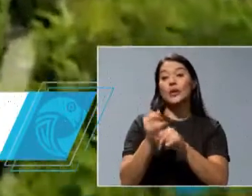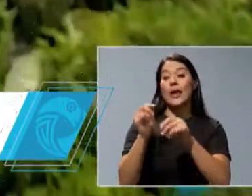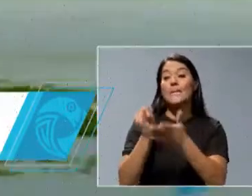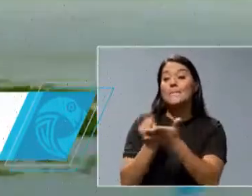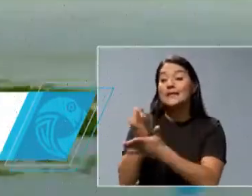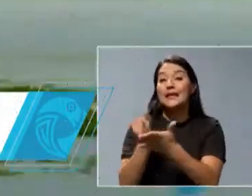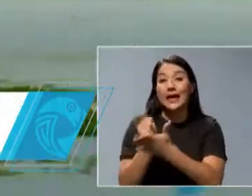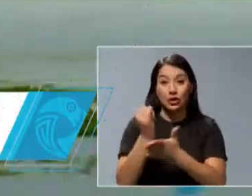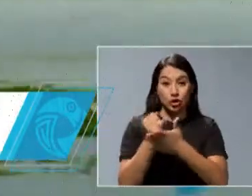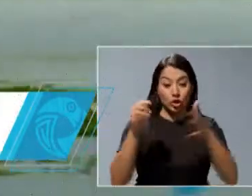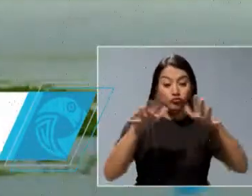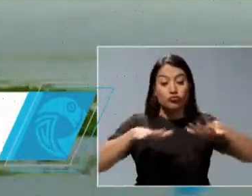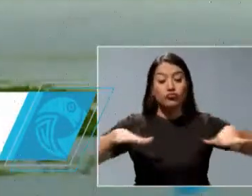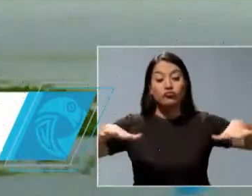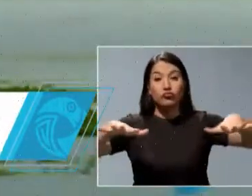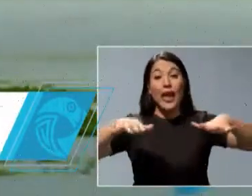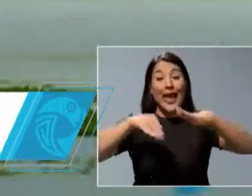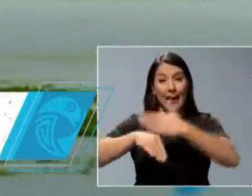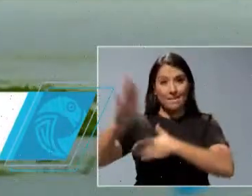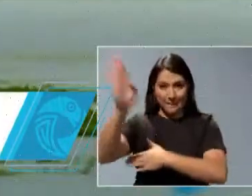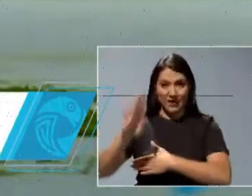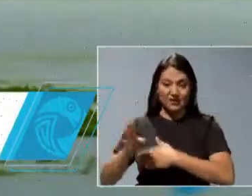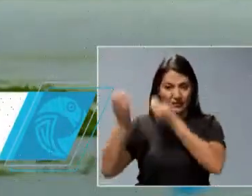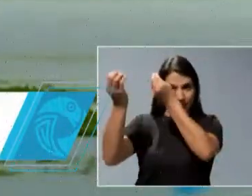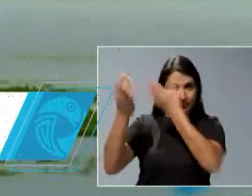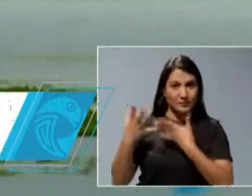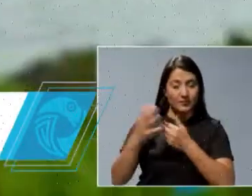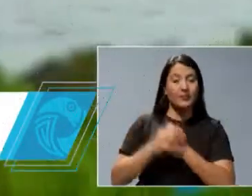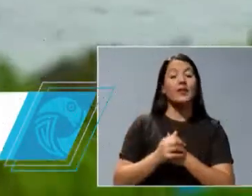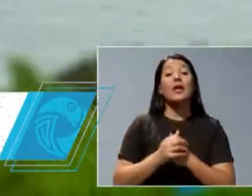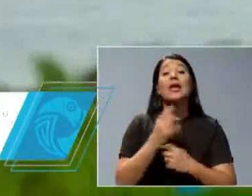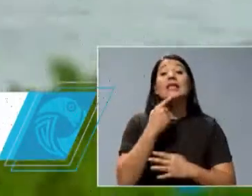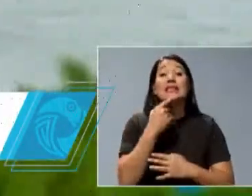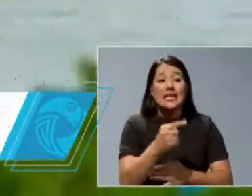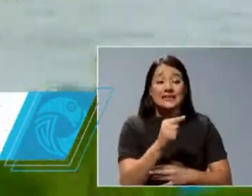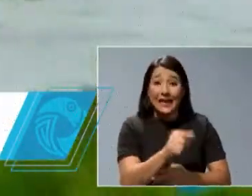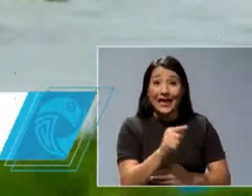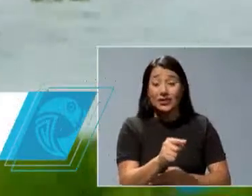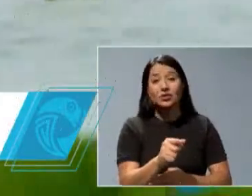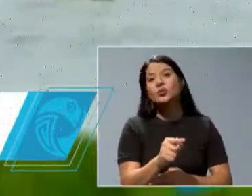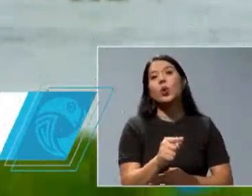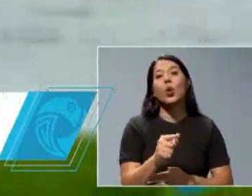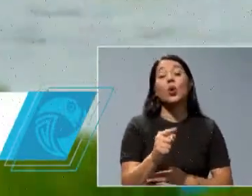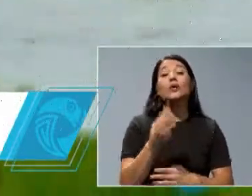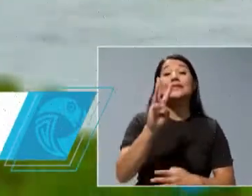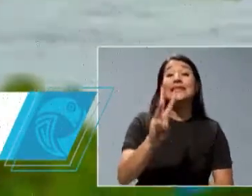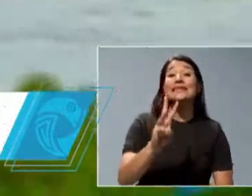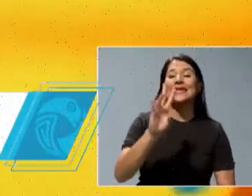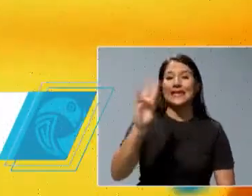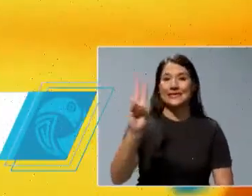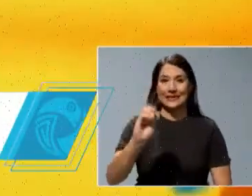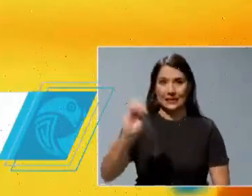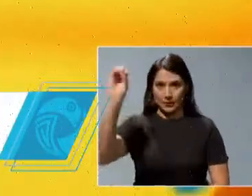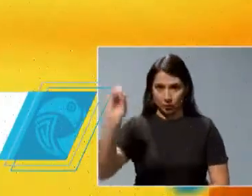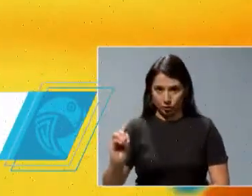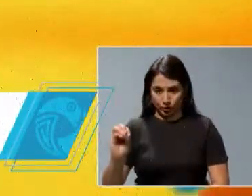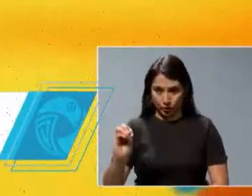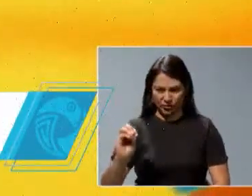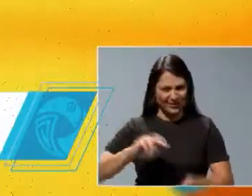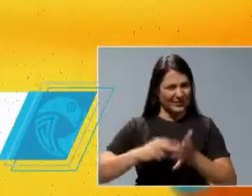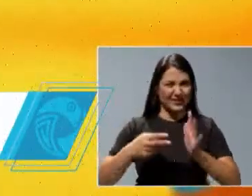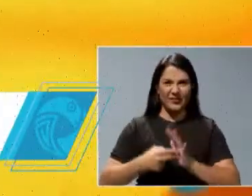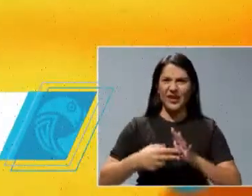Brasil. Esta cifra representa un incremento interanual de incendios forestales del 67%. Es